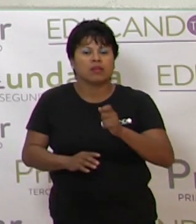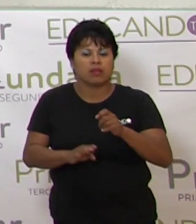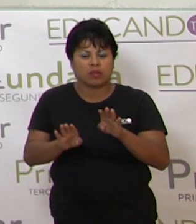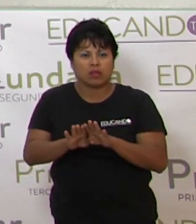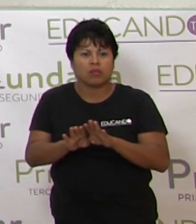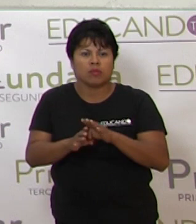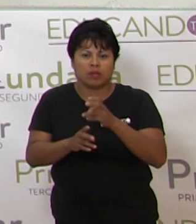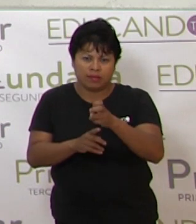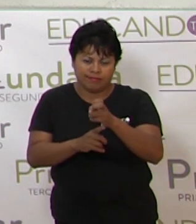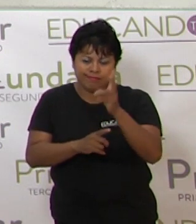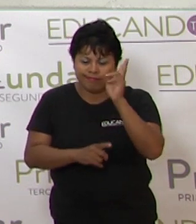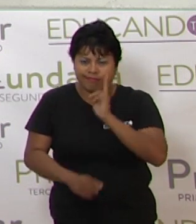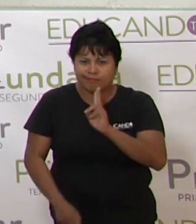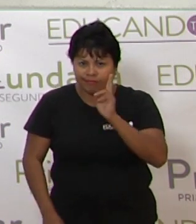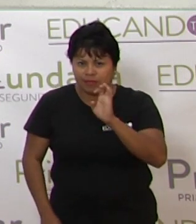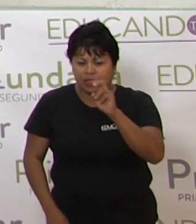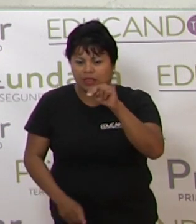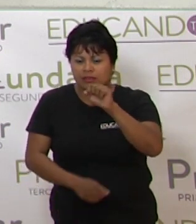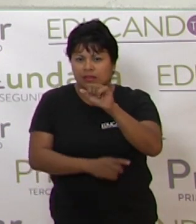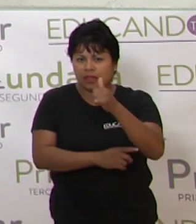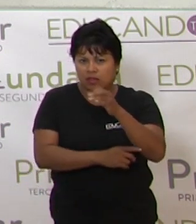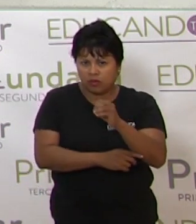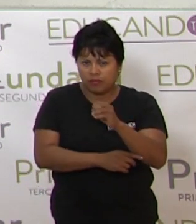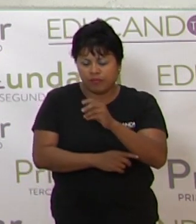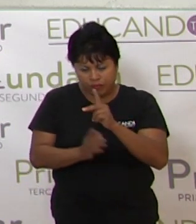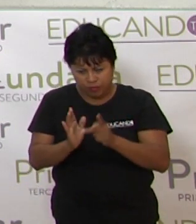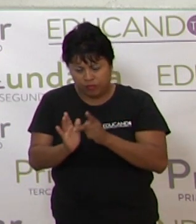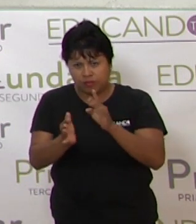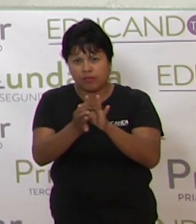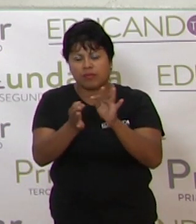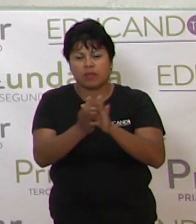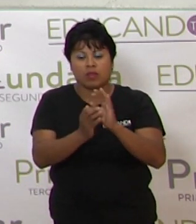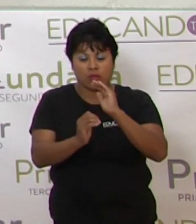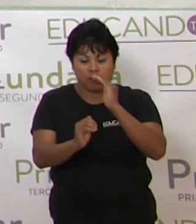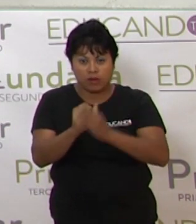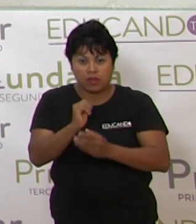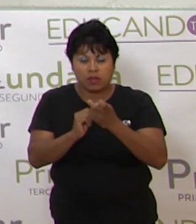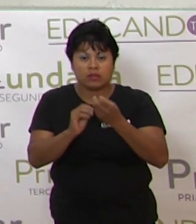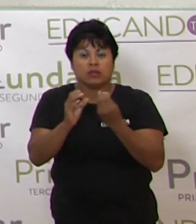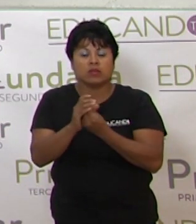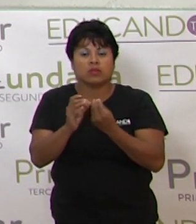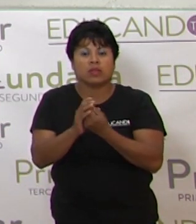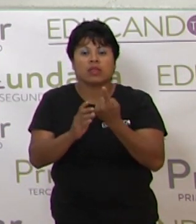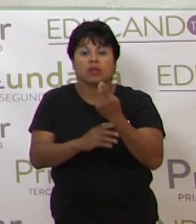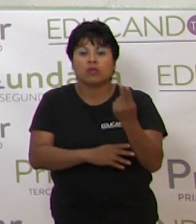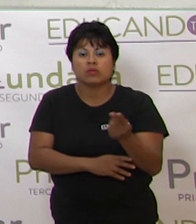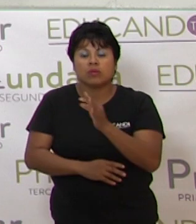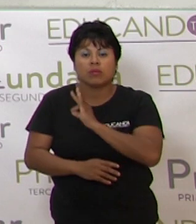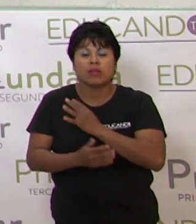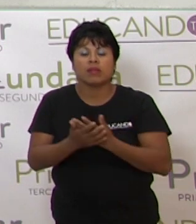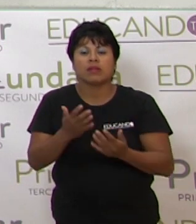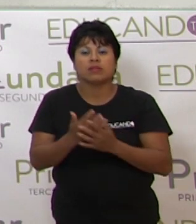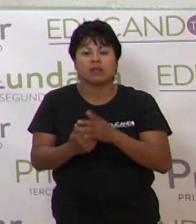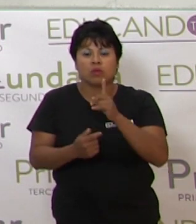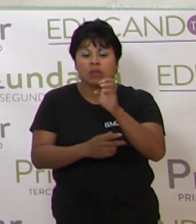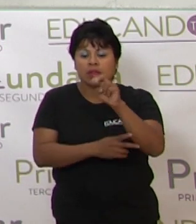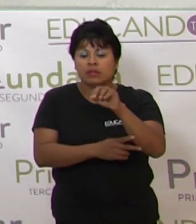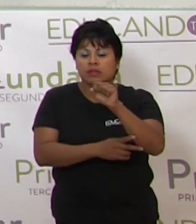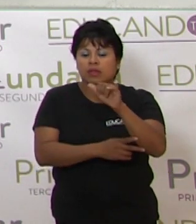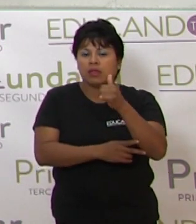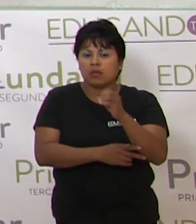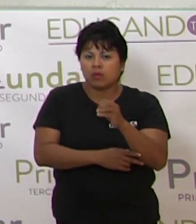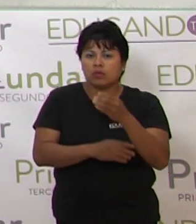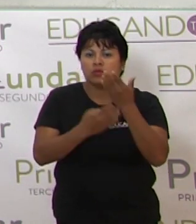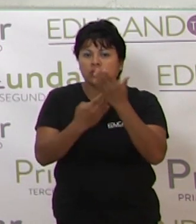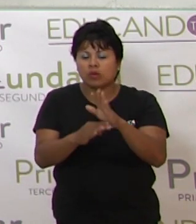ensayo. Lo voy a repetir. Al final de estas 2 sesiones es que ustedes puedan elaborar un ensayo